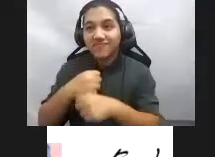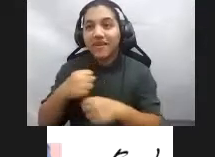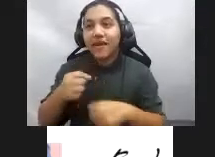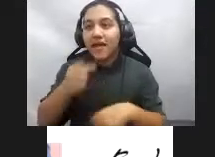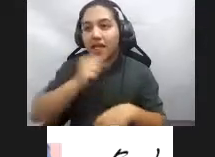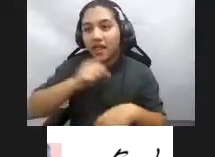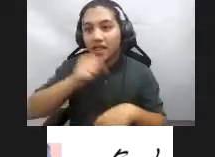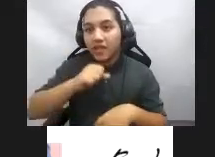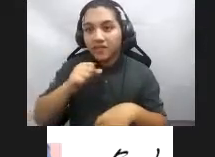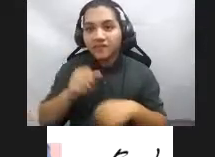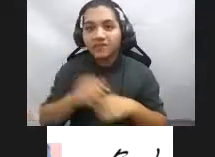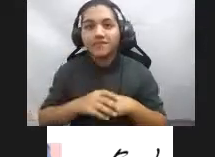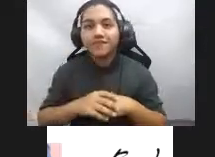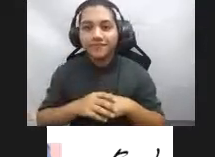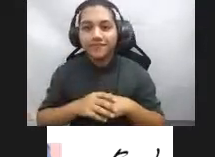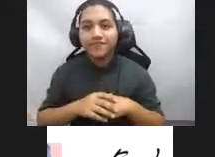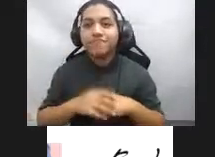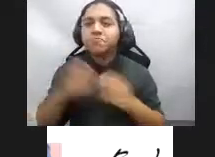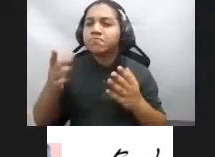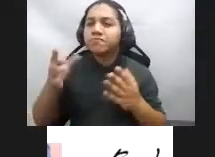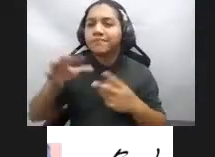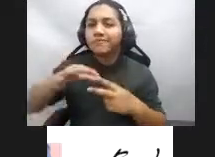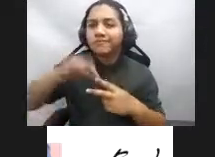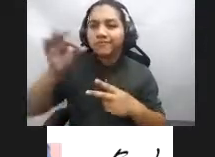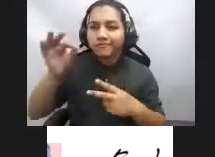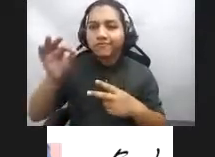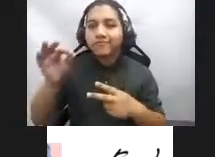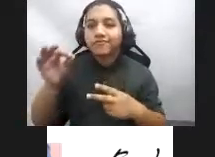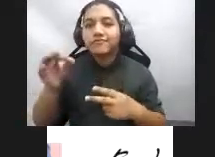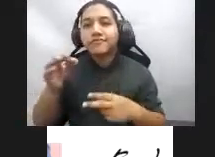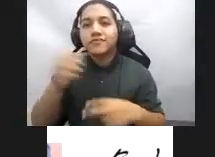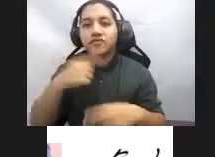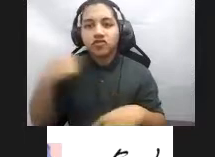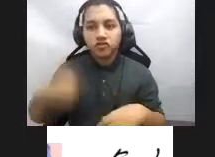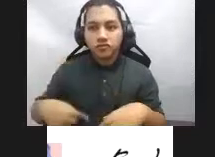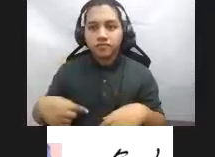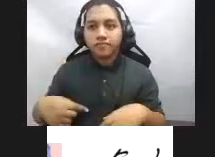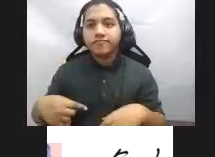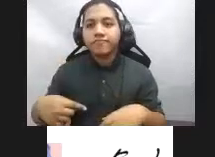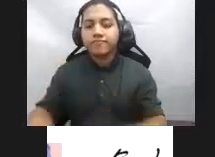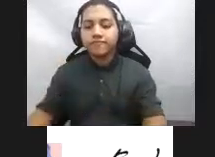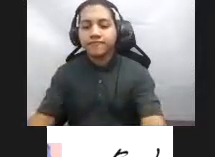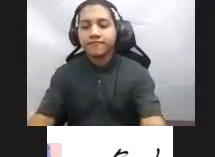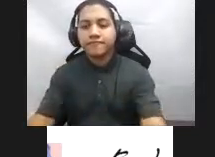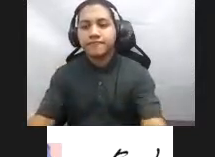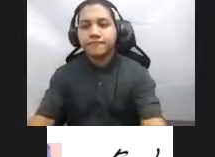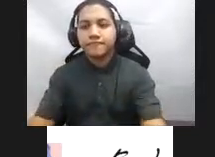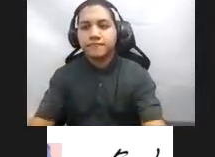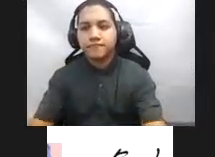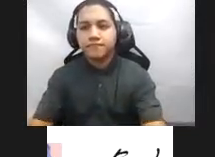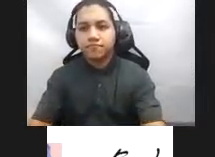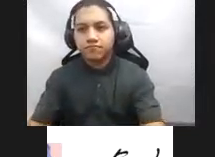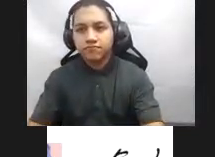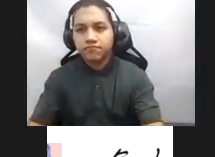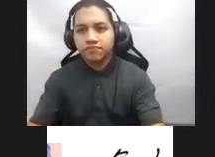grandes sobre la cultura china, sobre la civilización china, es que posiblemente llegaron a América en